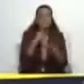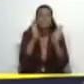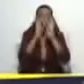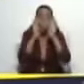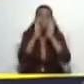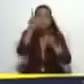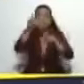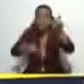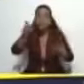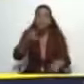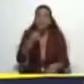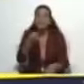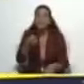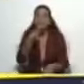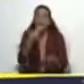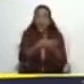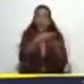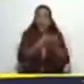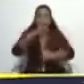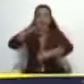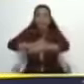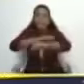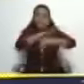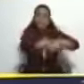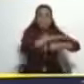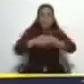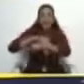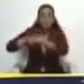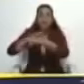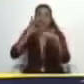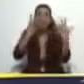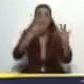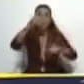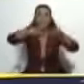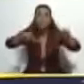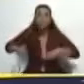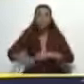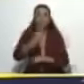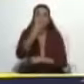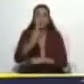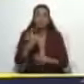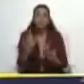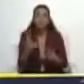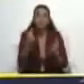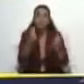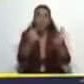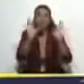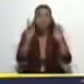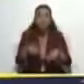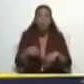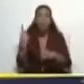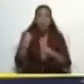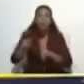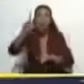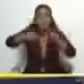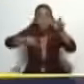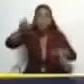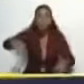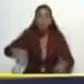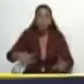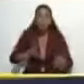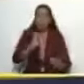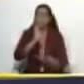testimonios y han sido capturados nuevos traidores y corruptos que van pa'l